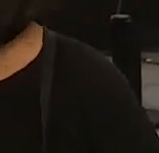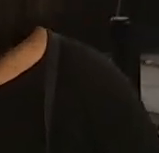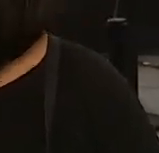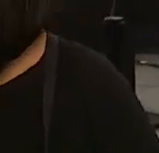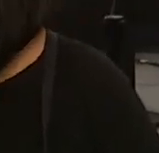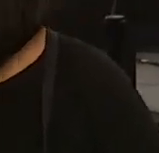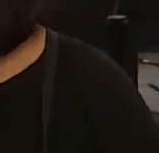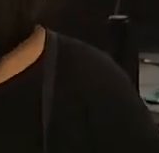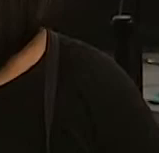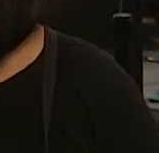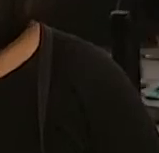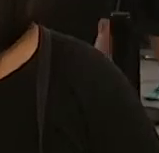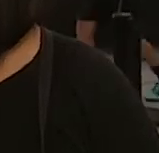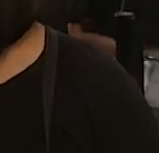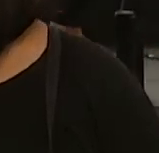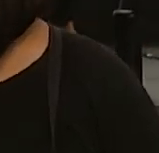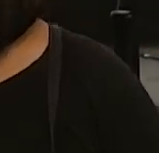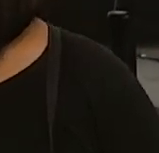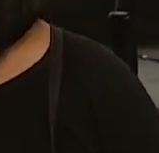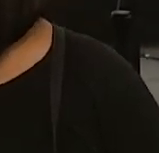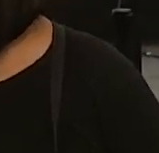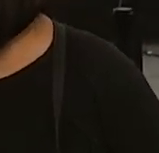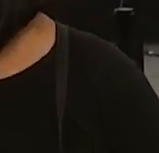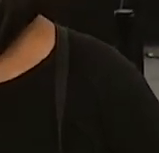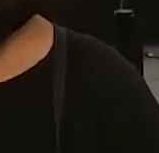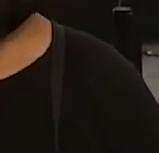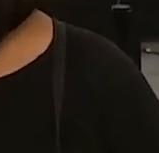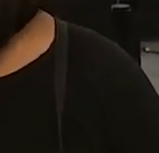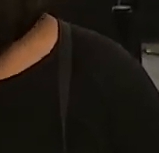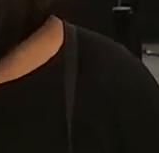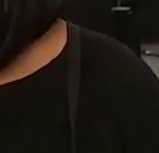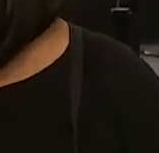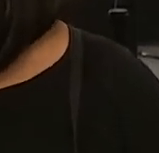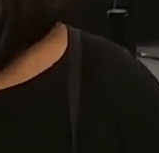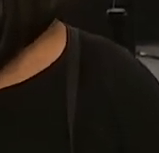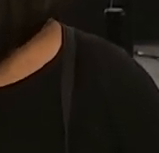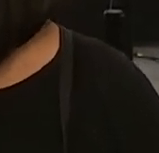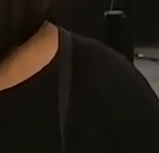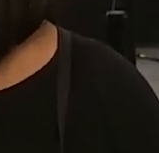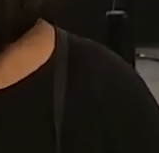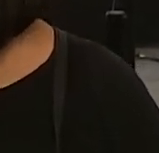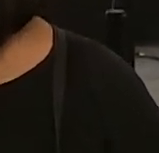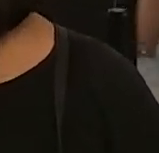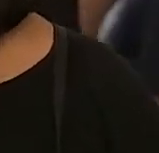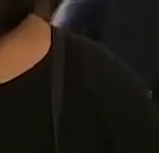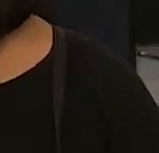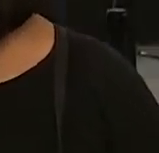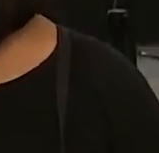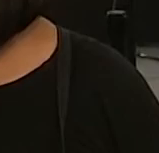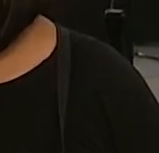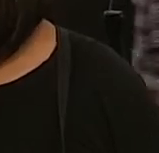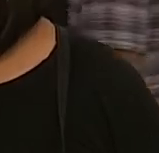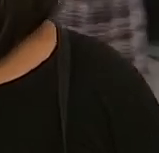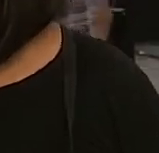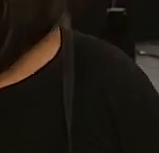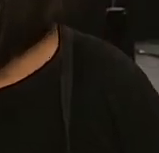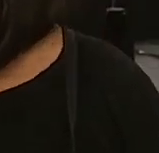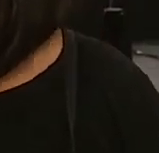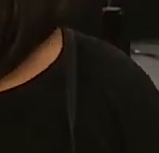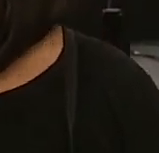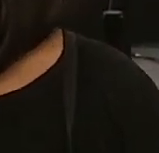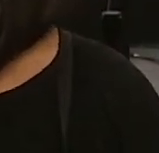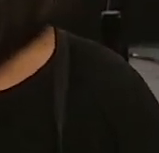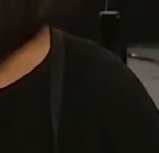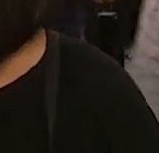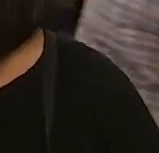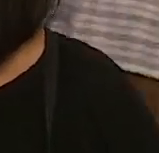Primero, saber qué es lo que queremos, definirlo, hacer un plan, un proyecto de vida y pues saber en qué